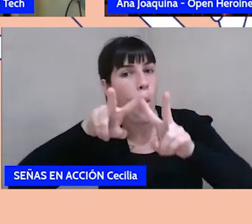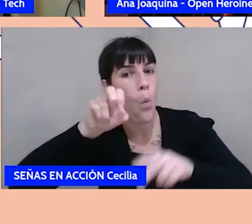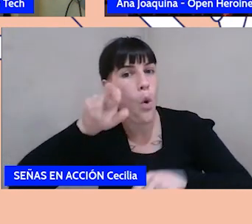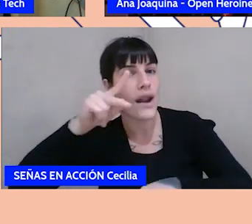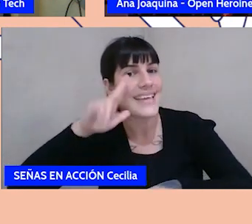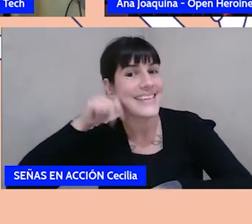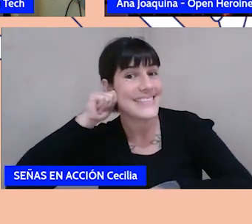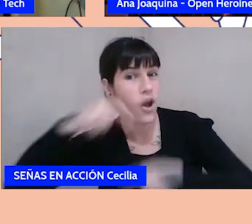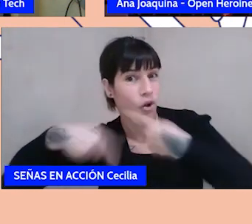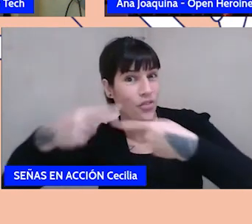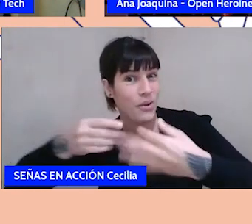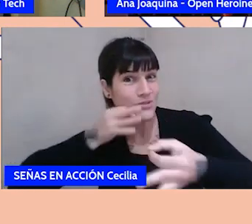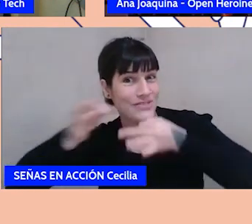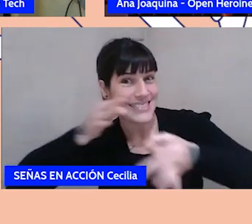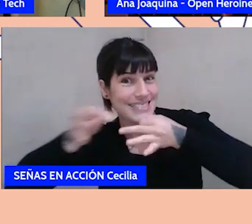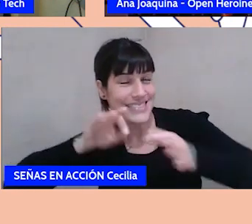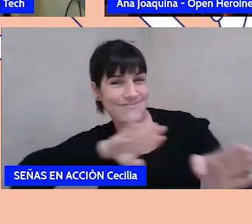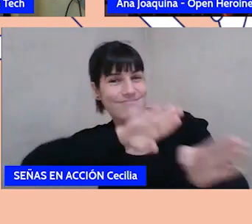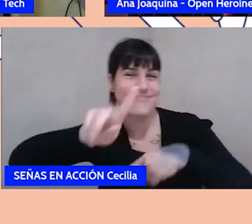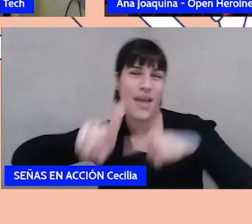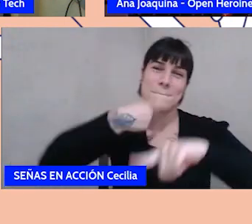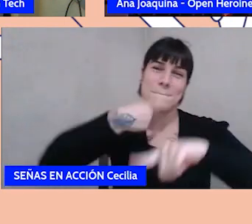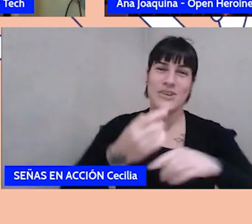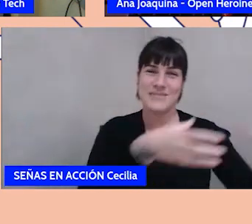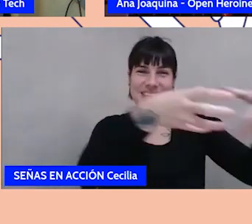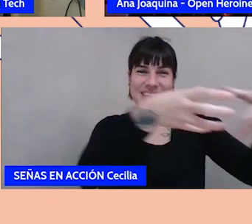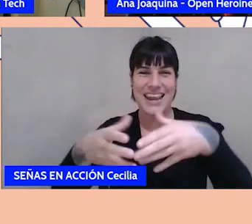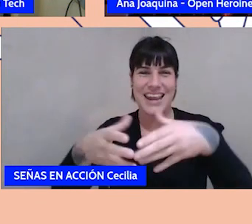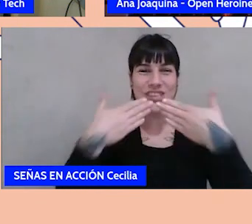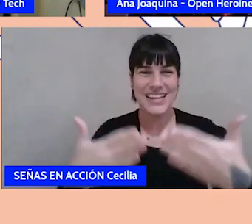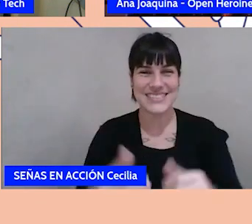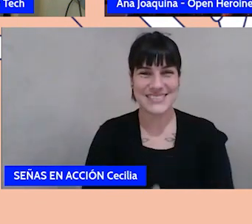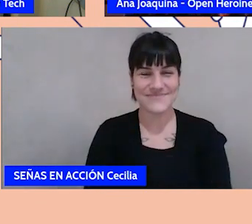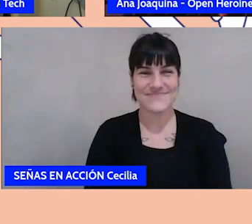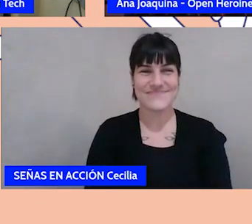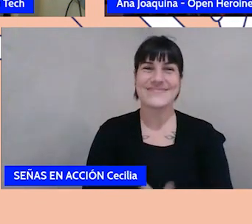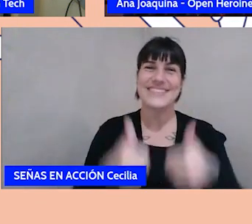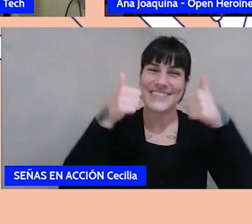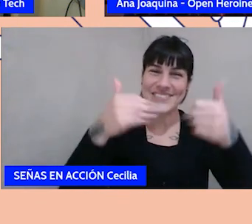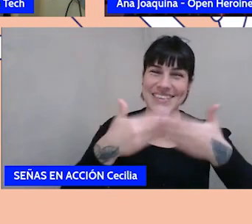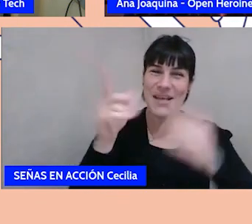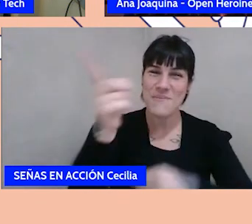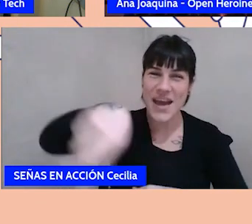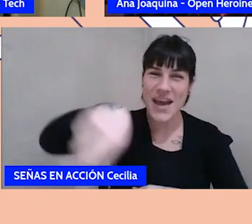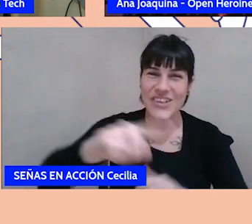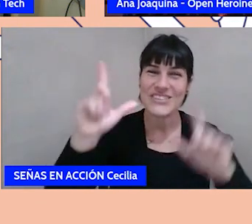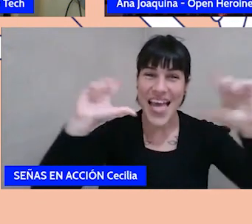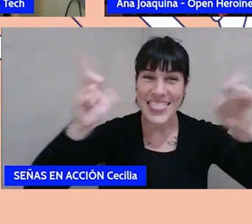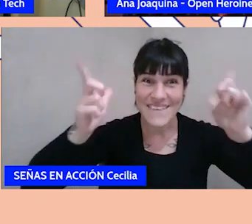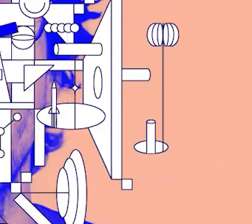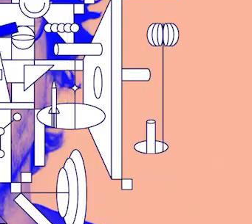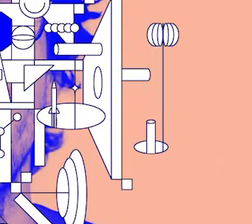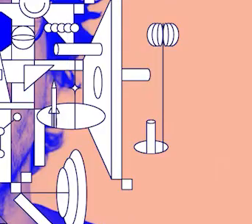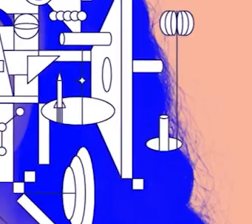dejamos el espacio para la siguiente charla. Muchas gracias. Que estén muy bien todos y que sigan disfrutando del evento.